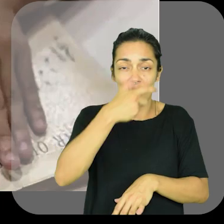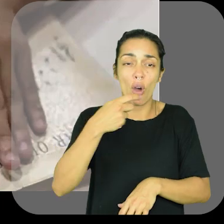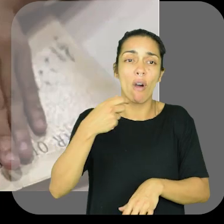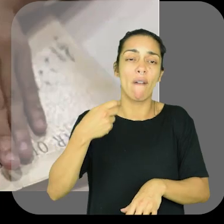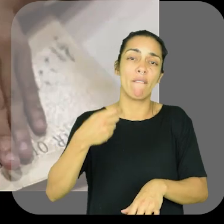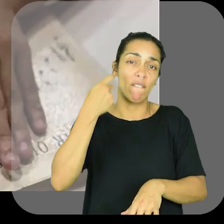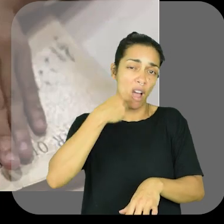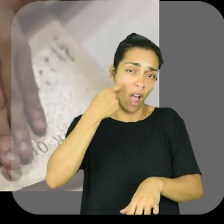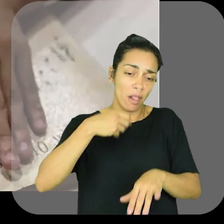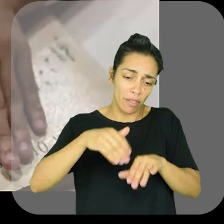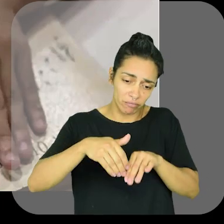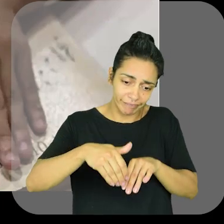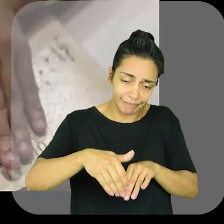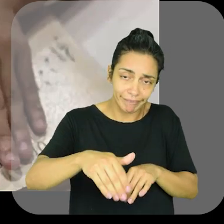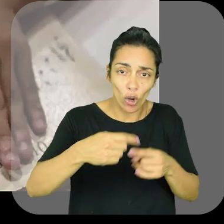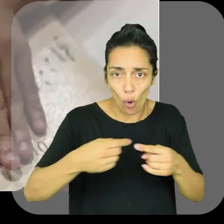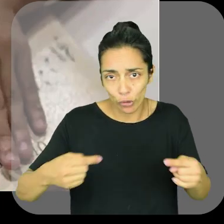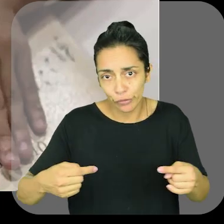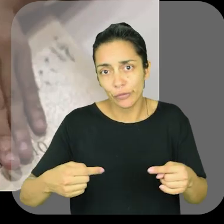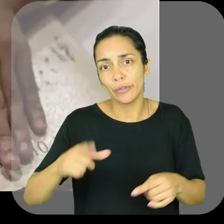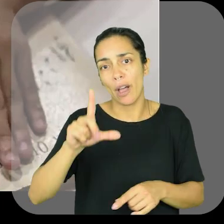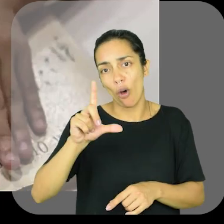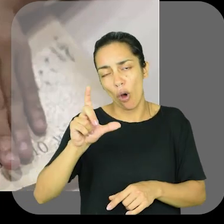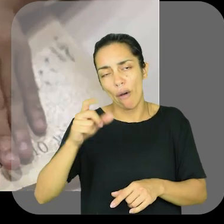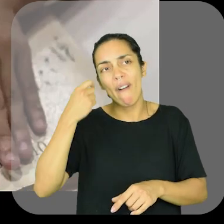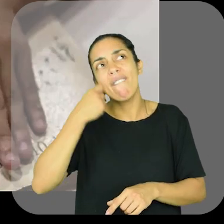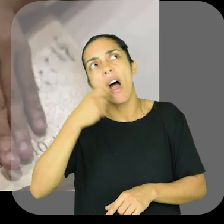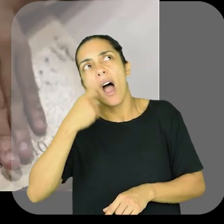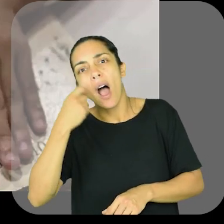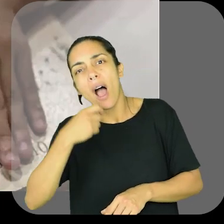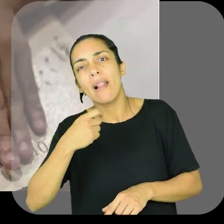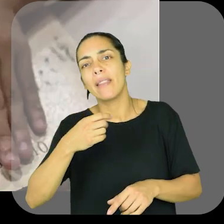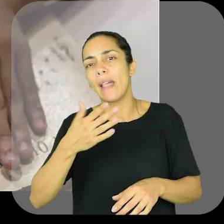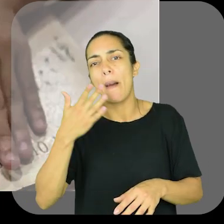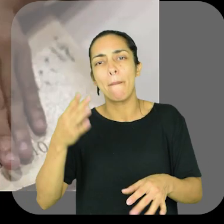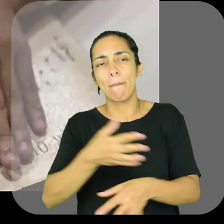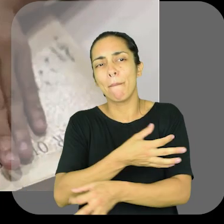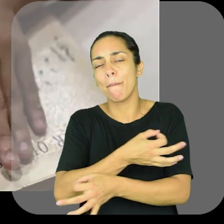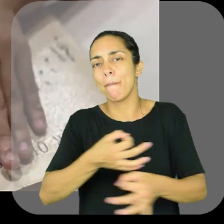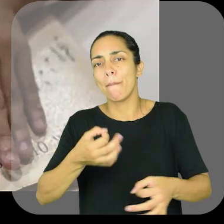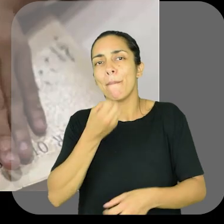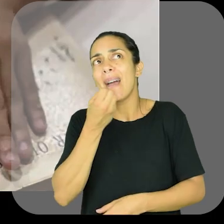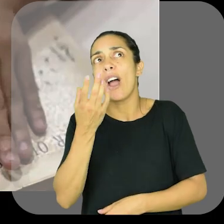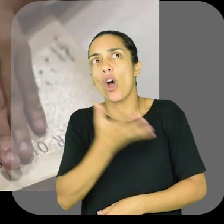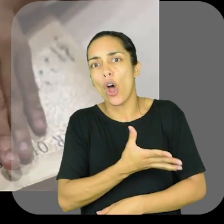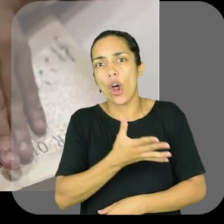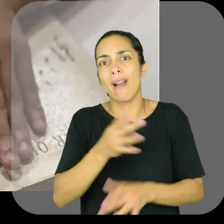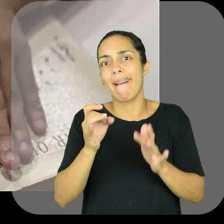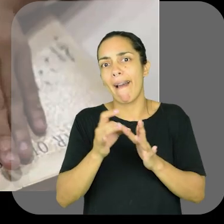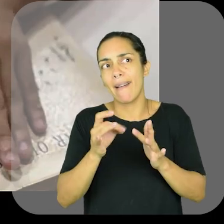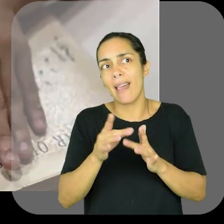falta afinar, que todavía falta pulir y quizá mejorar para que la